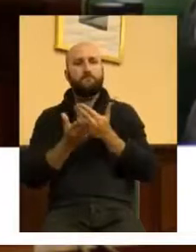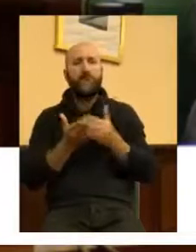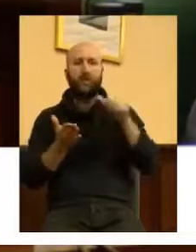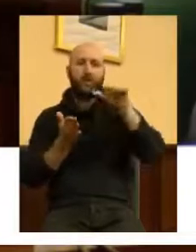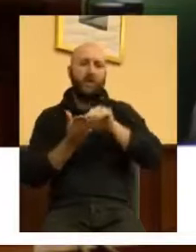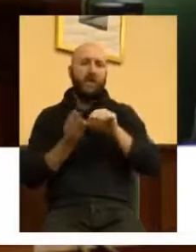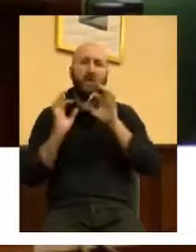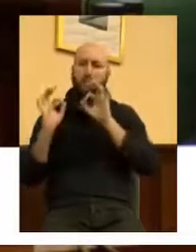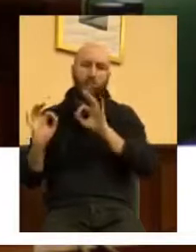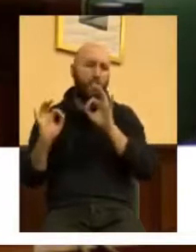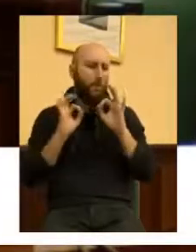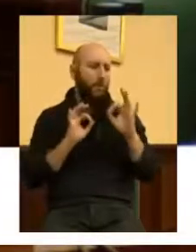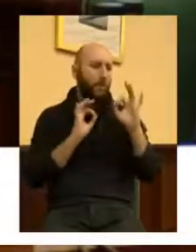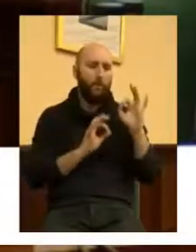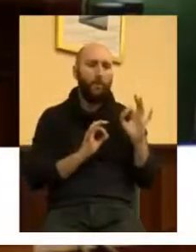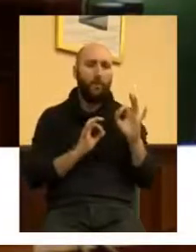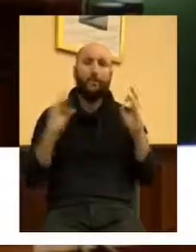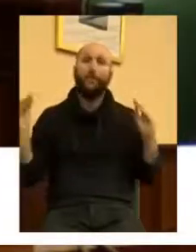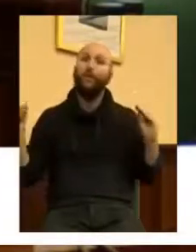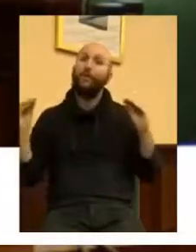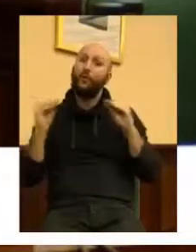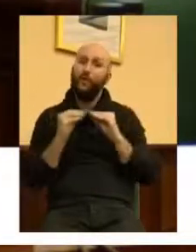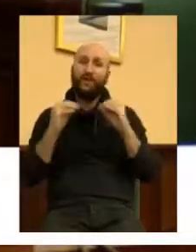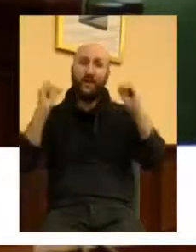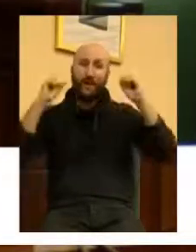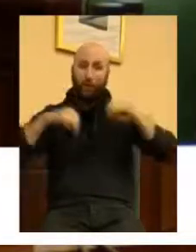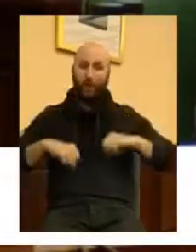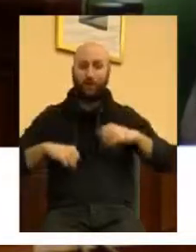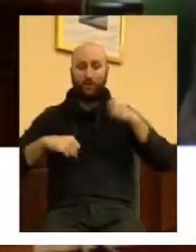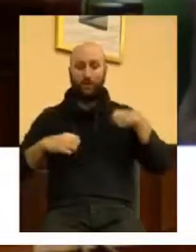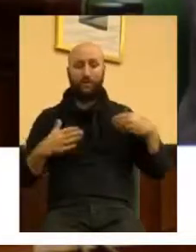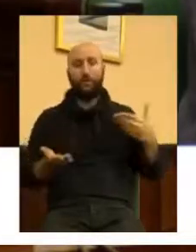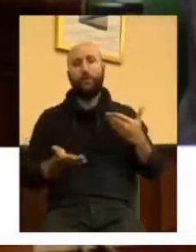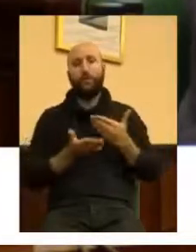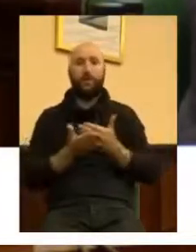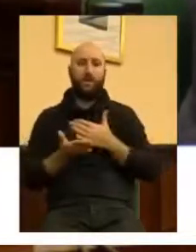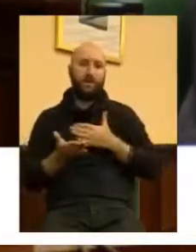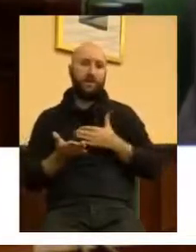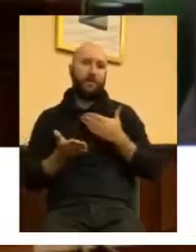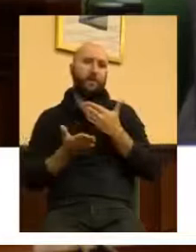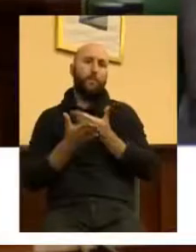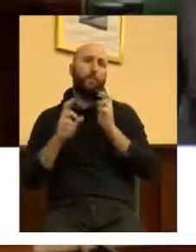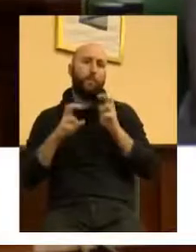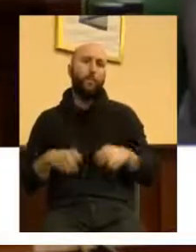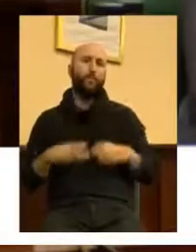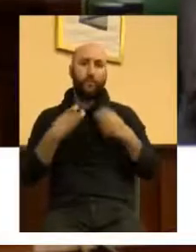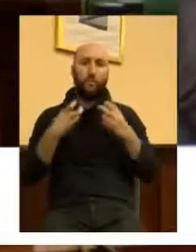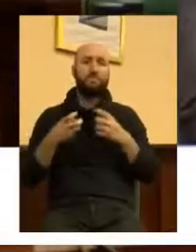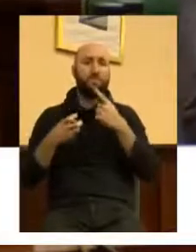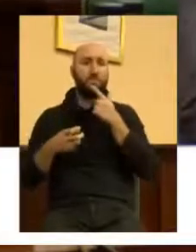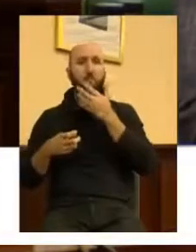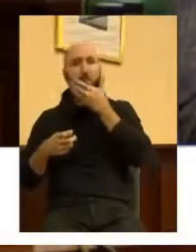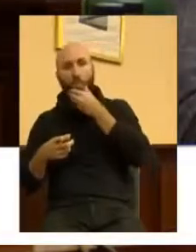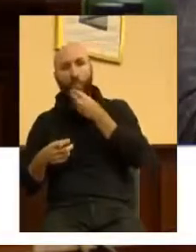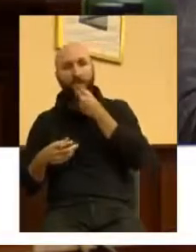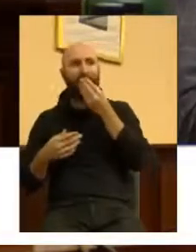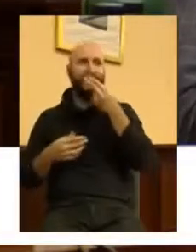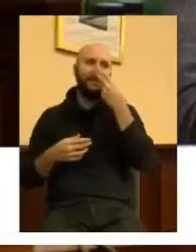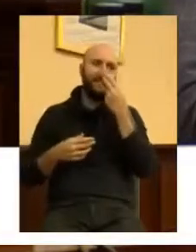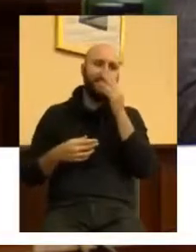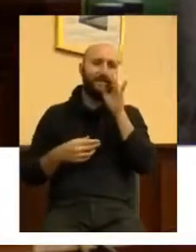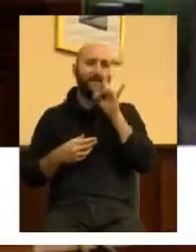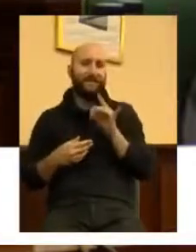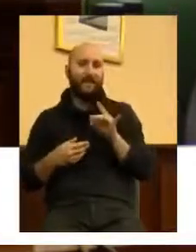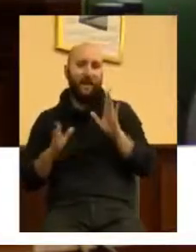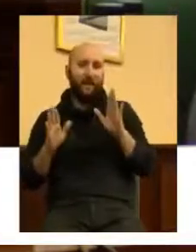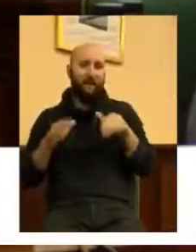que cual, que son plenamente coincidentes con los acuerdos que se proponen en esta moción. Que es bonita, que es interesante, pero que